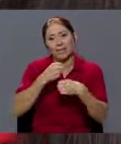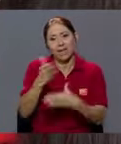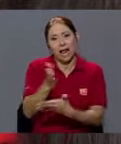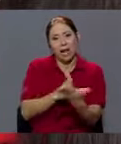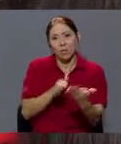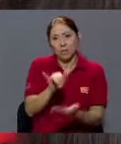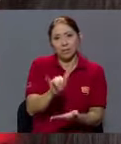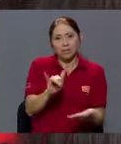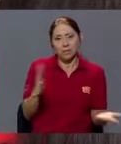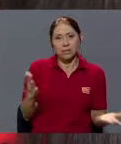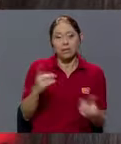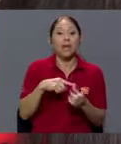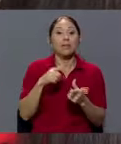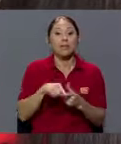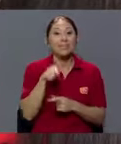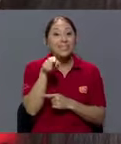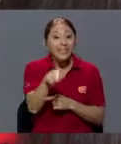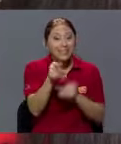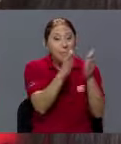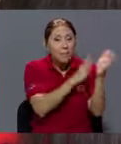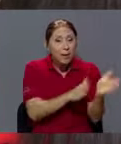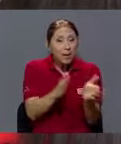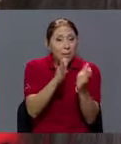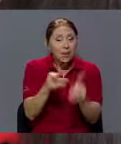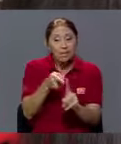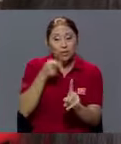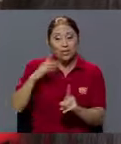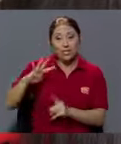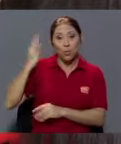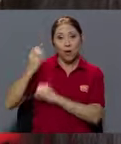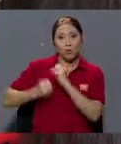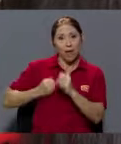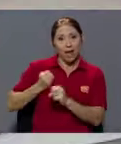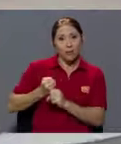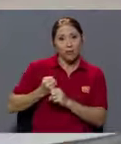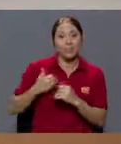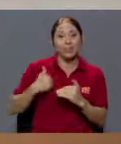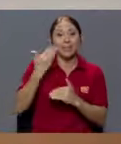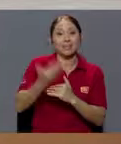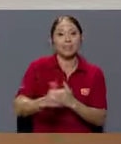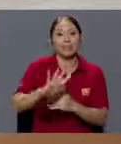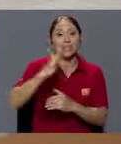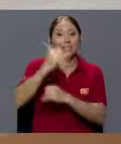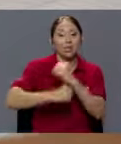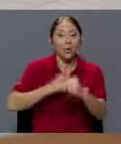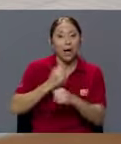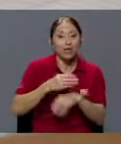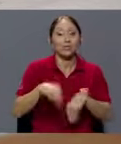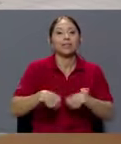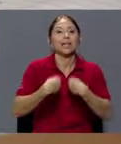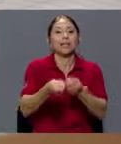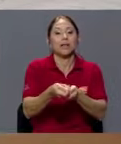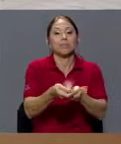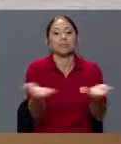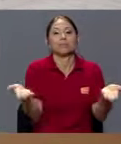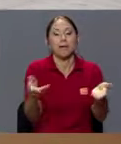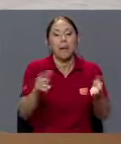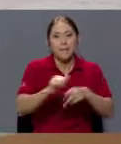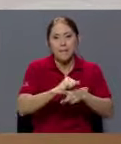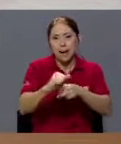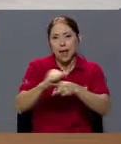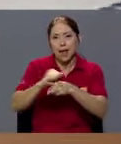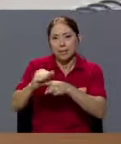carrera. Entonces, esa preparación se les viene dando tanto desde cuarto, y ya en quinto se les da prácticas específicas, se hace también